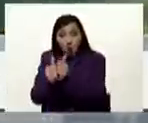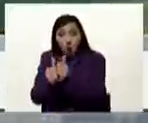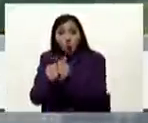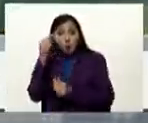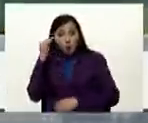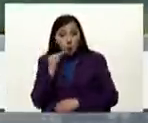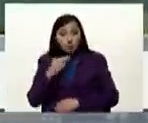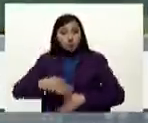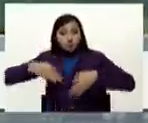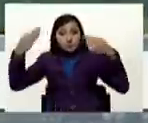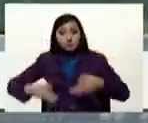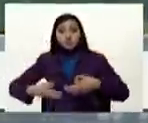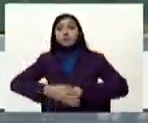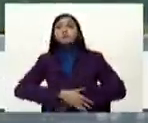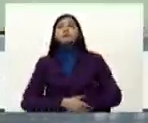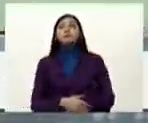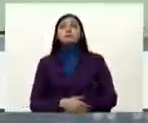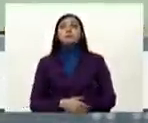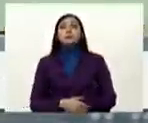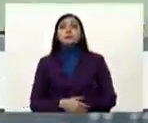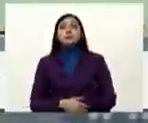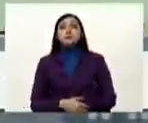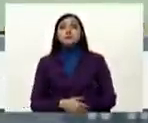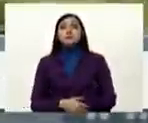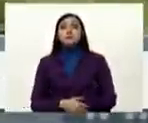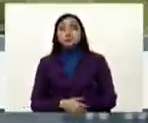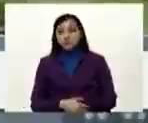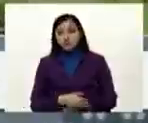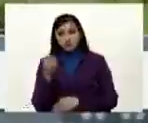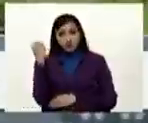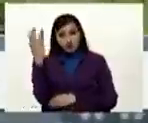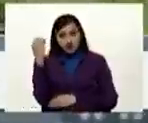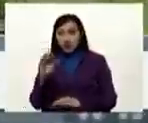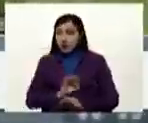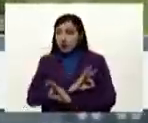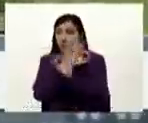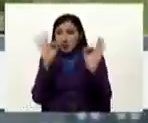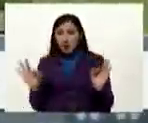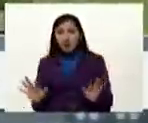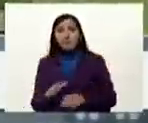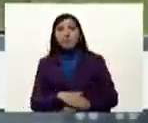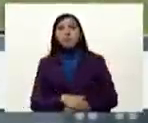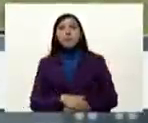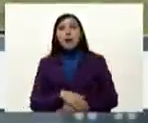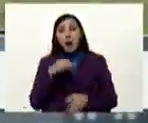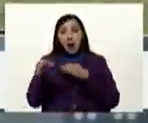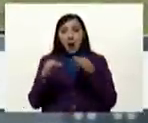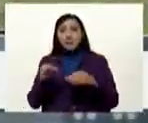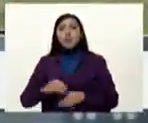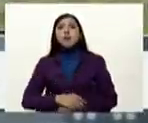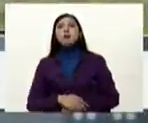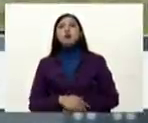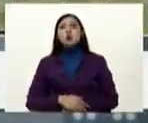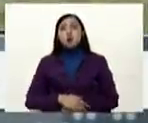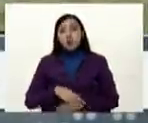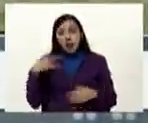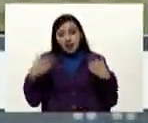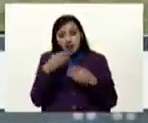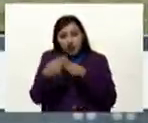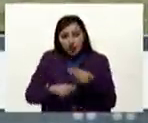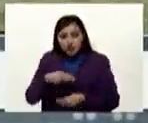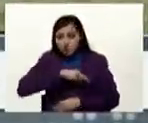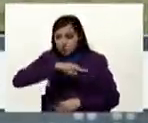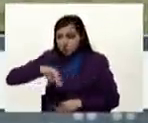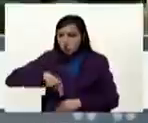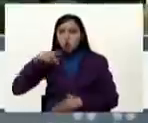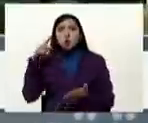bolivariana. Así que valga el comentario de esta poderosa jornada que llevamos a